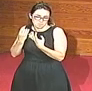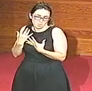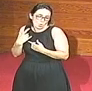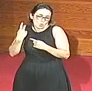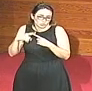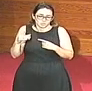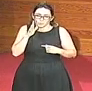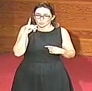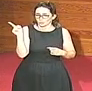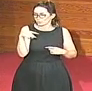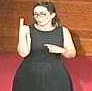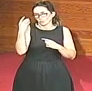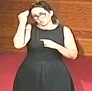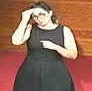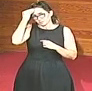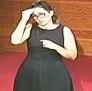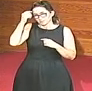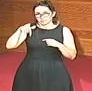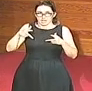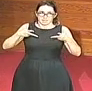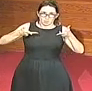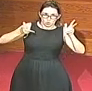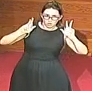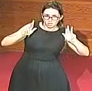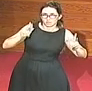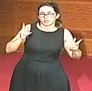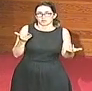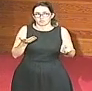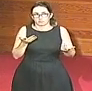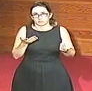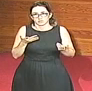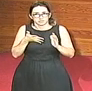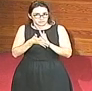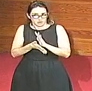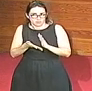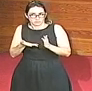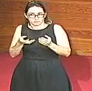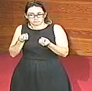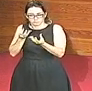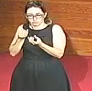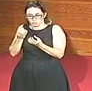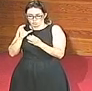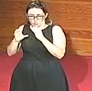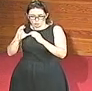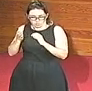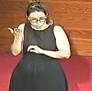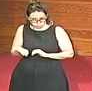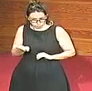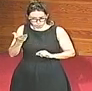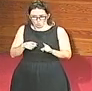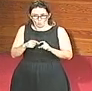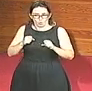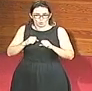pensamos, ¿no? Si estamos en democracias liberales sobre todo, que precisamente la comunicación, vamos a decir, nuestro papel es uno de los pilares fundamentales.